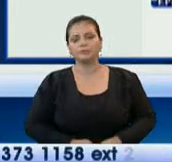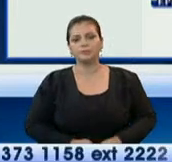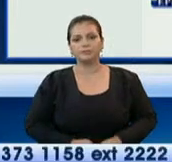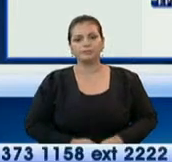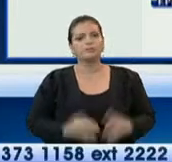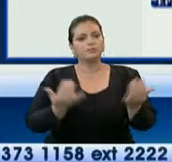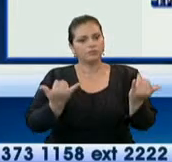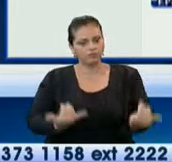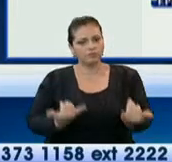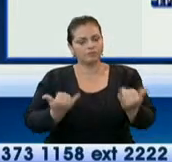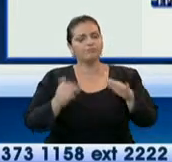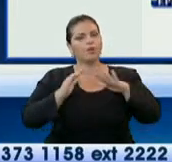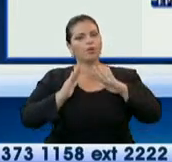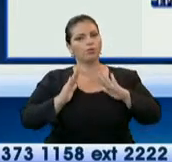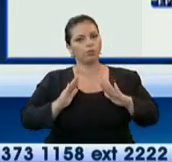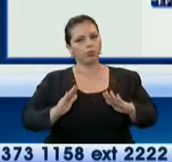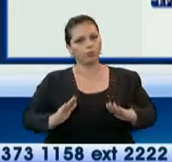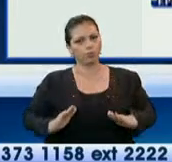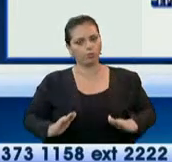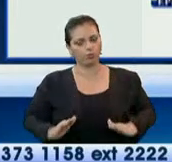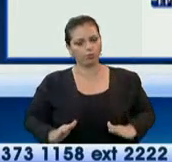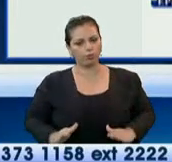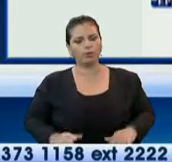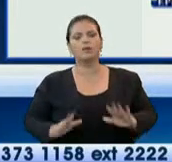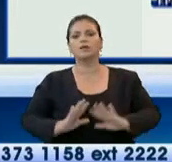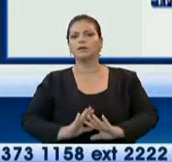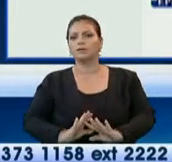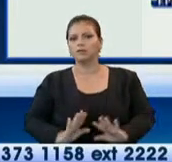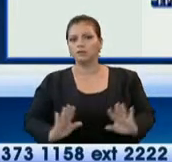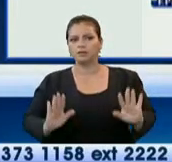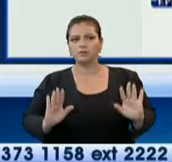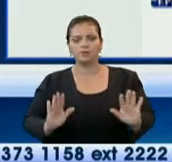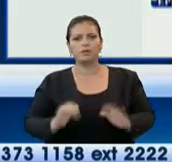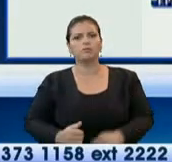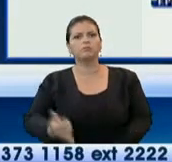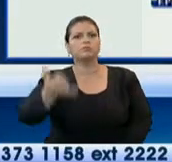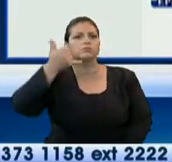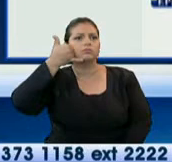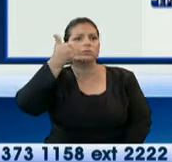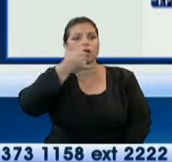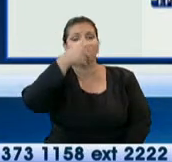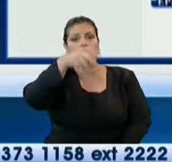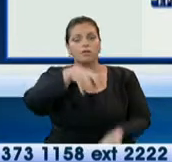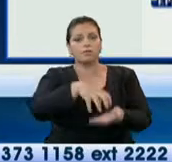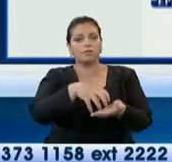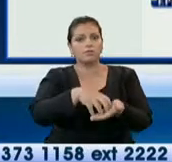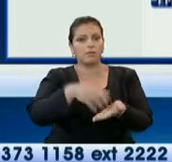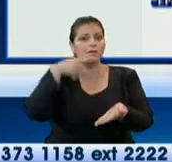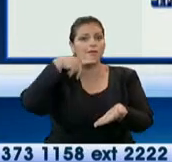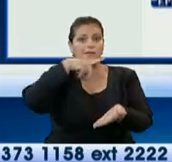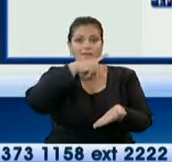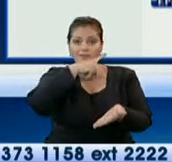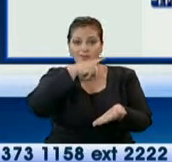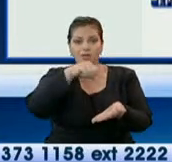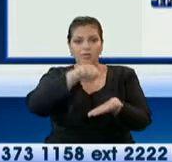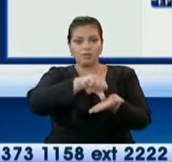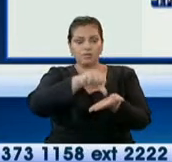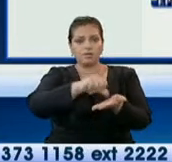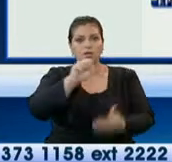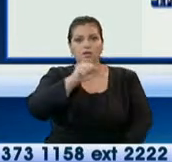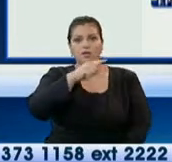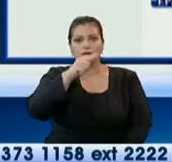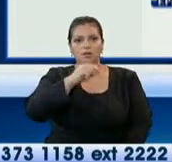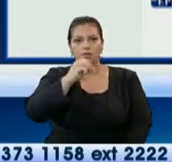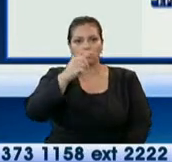calma inmediatamente nos comunicamos con los bomberos en la ciudad de Azogues, en la provincia del Cañar, ya que inmediatamente también nos habíamos